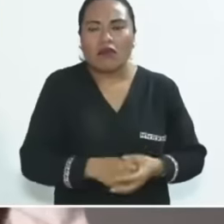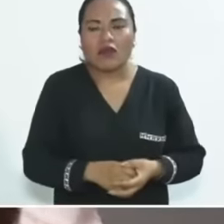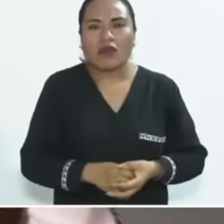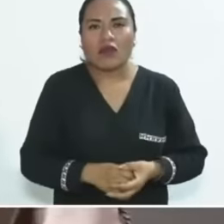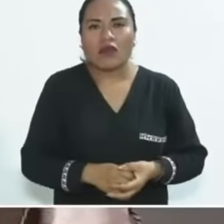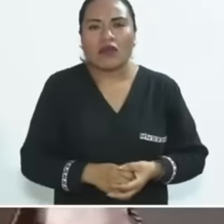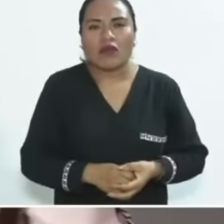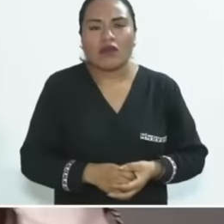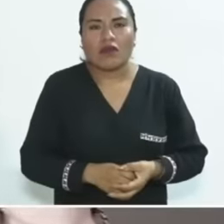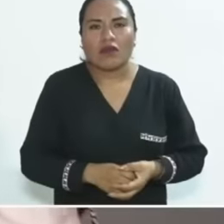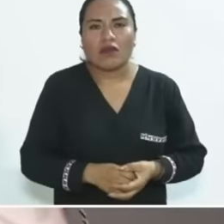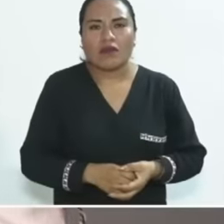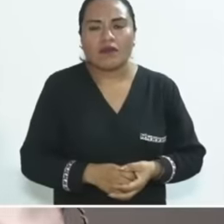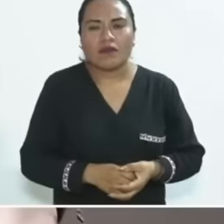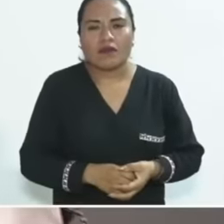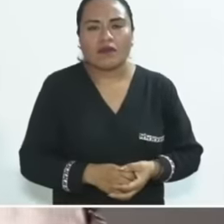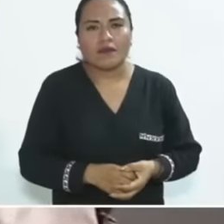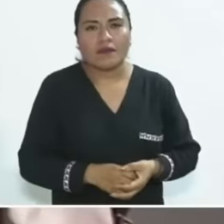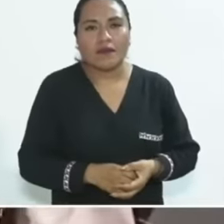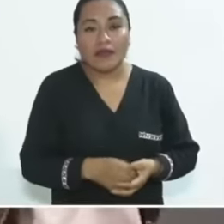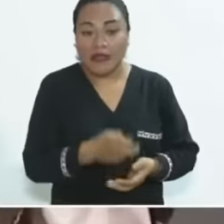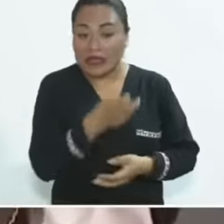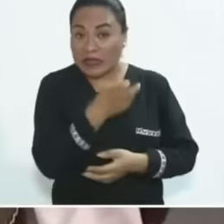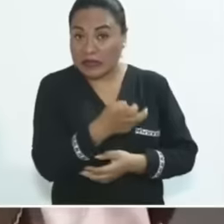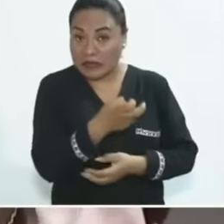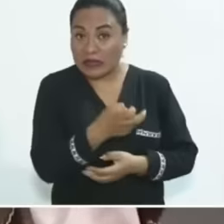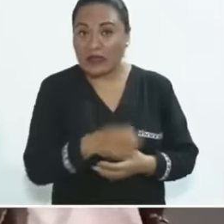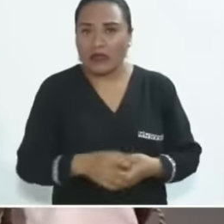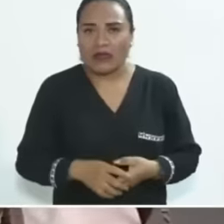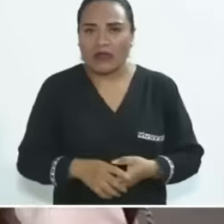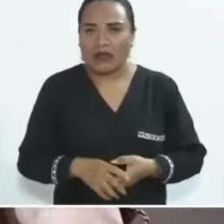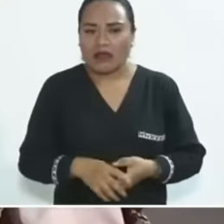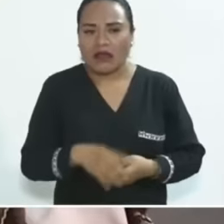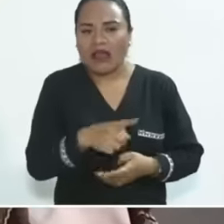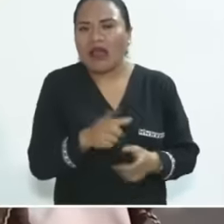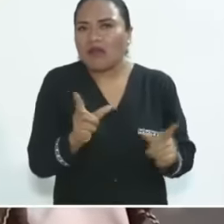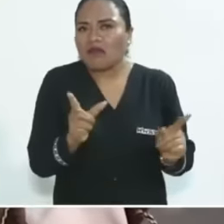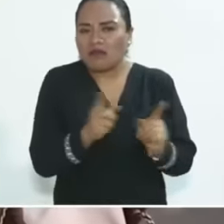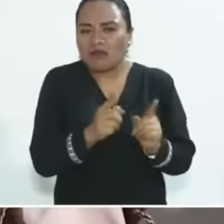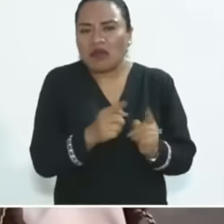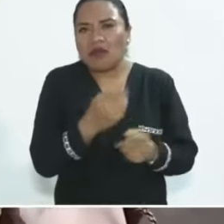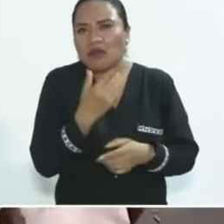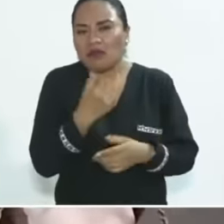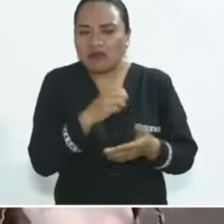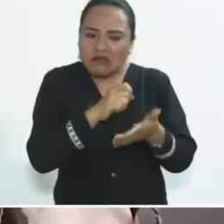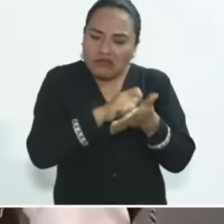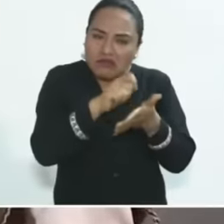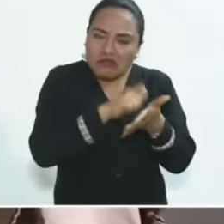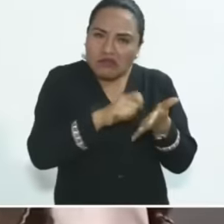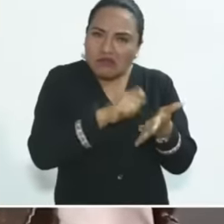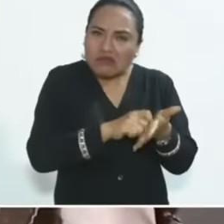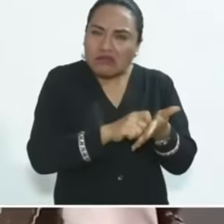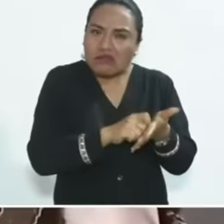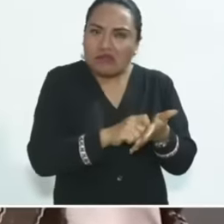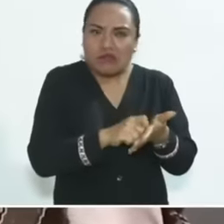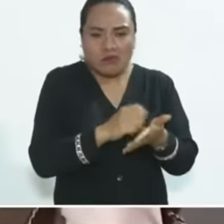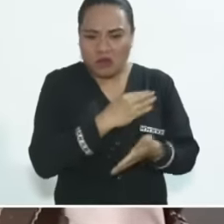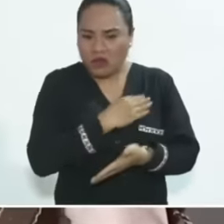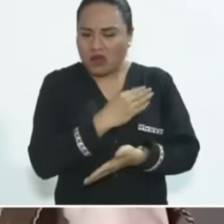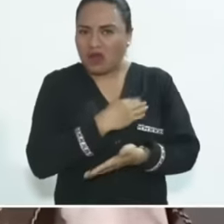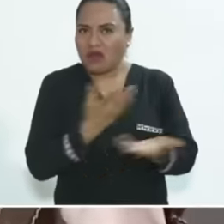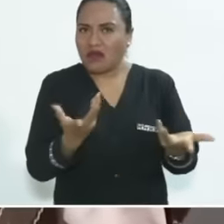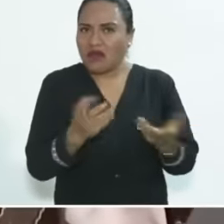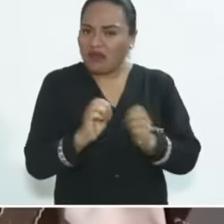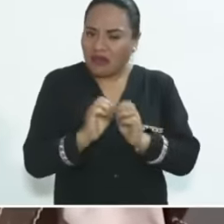si eso es breve y bueno y muy claro? Que